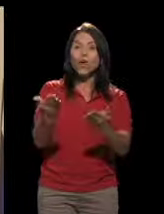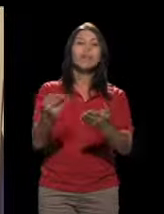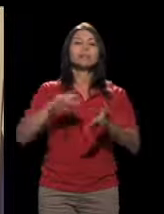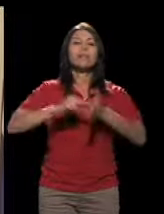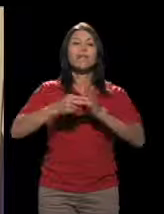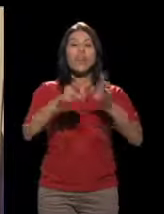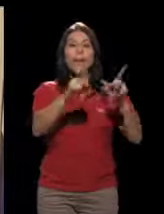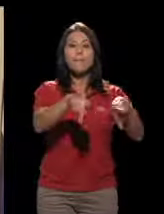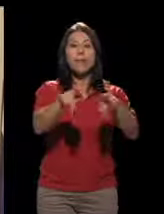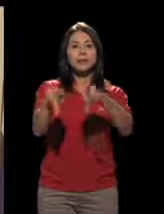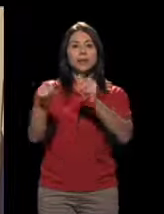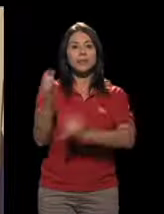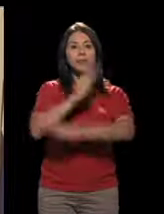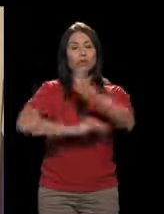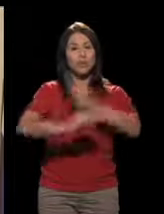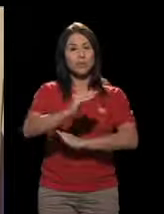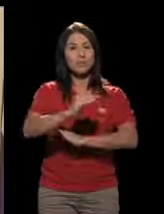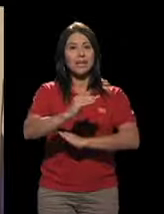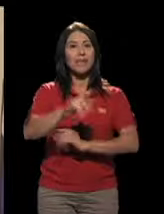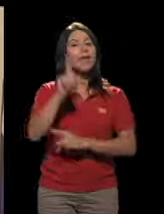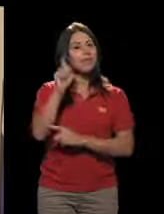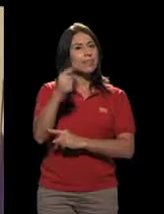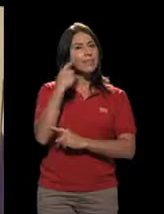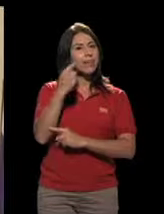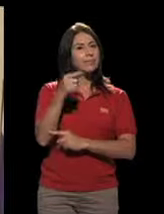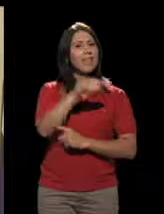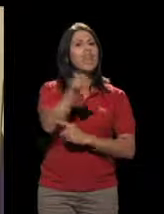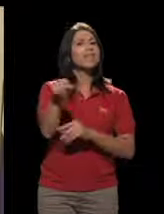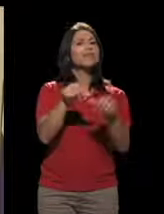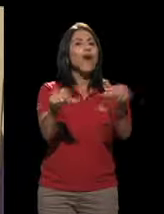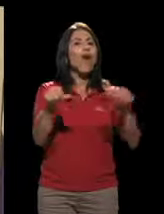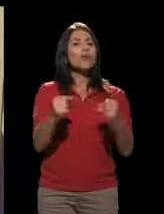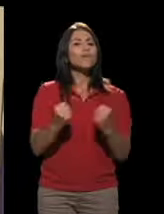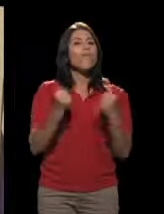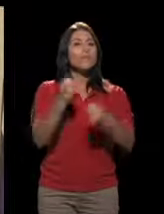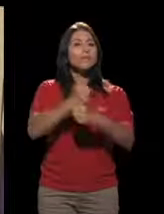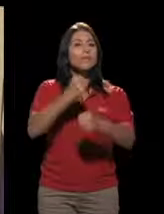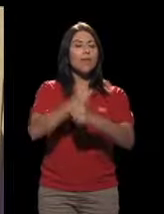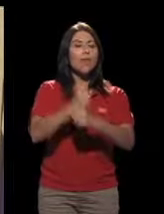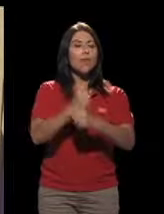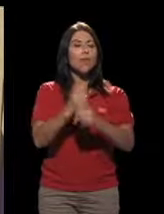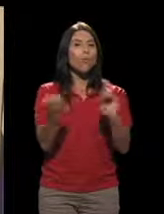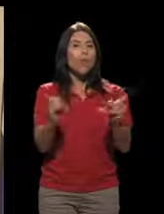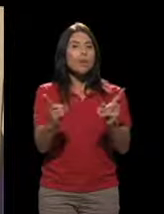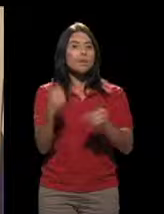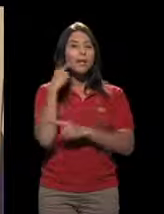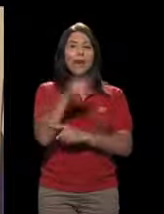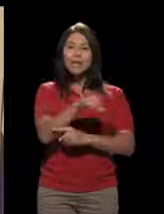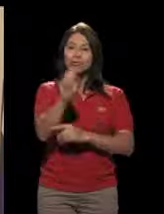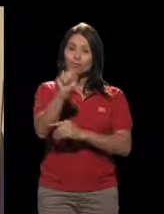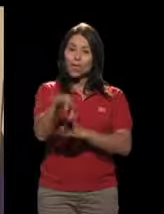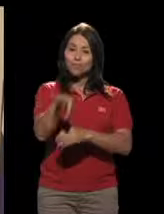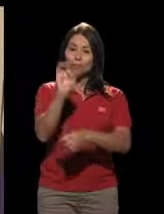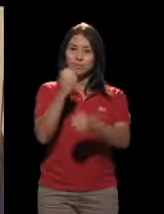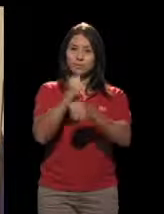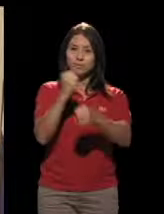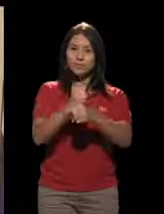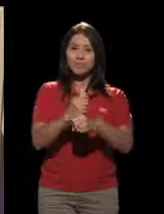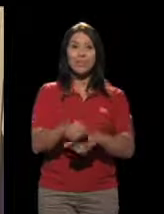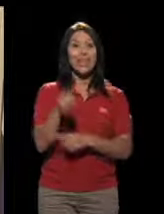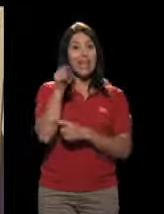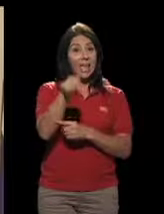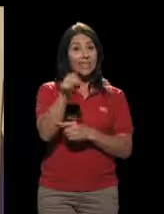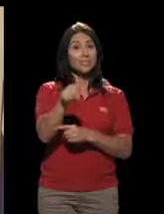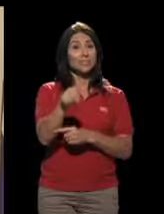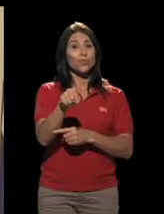discapacidad debe de verse claramente en dónde tienen sus áreas fuertes de trabajo para que puedan insertarse en el mercado.